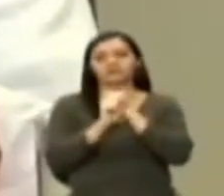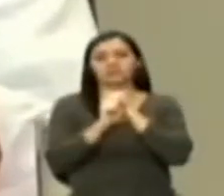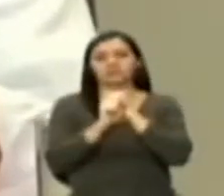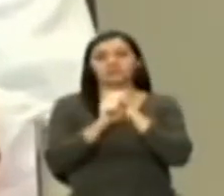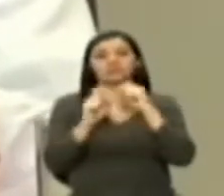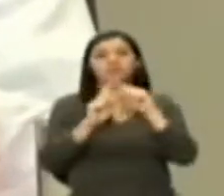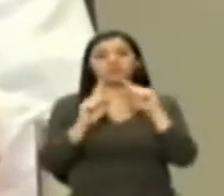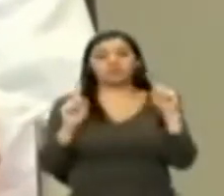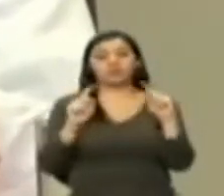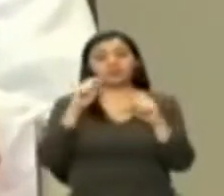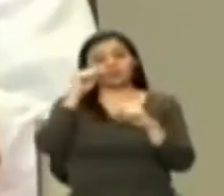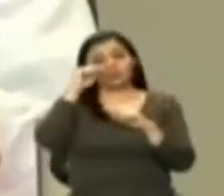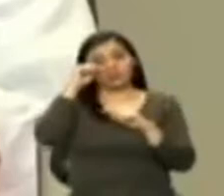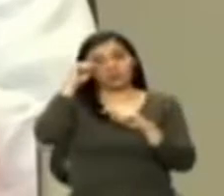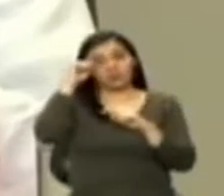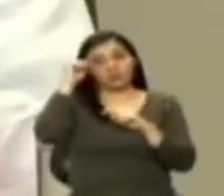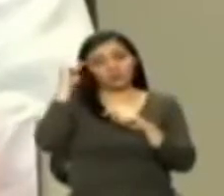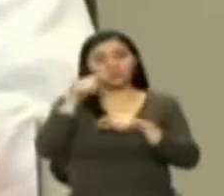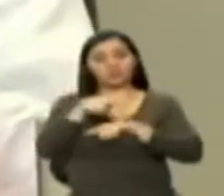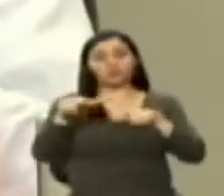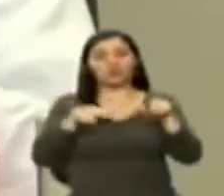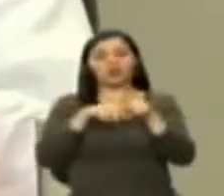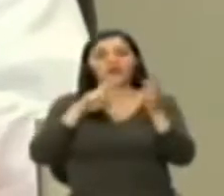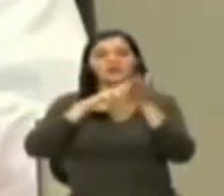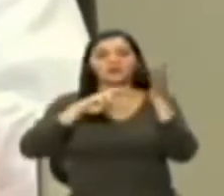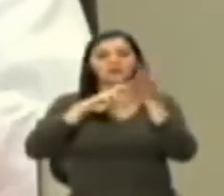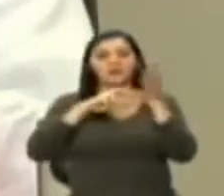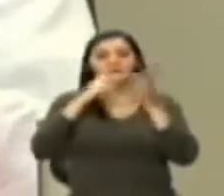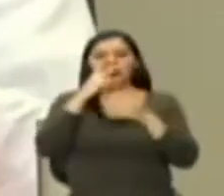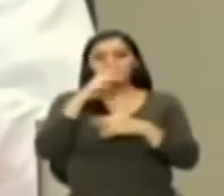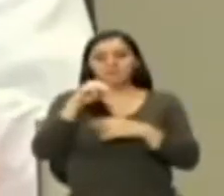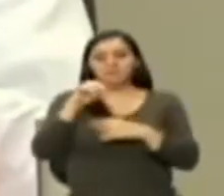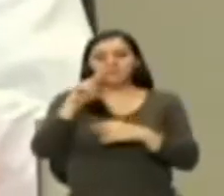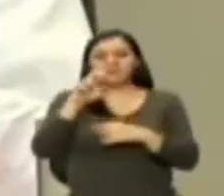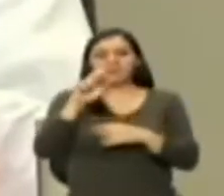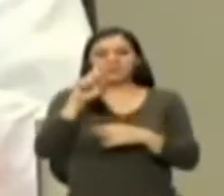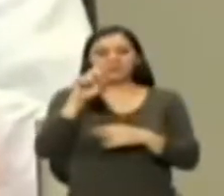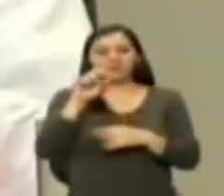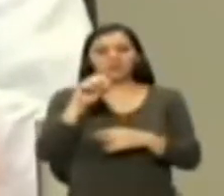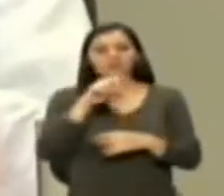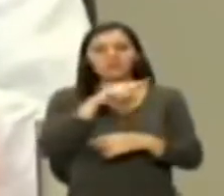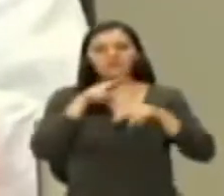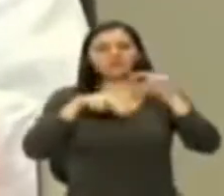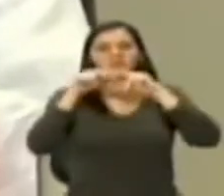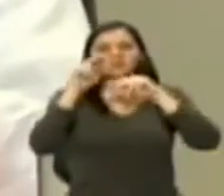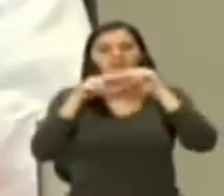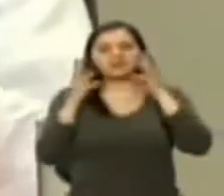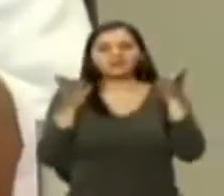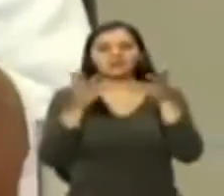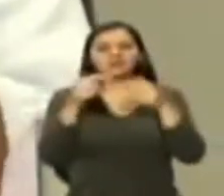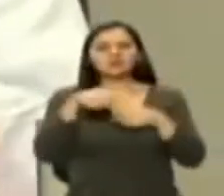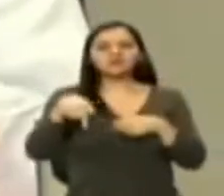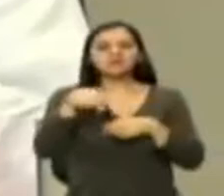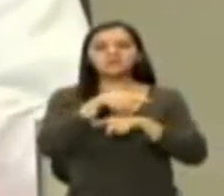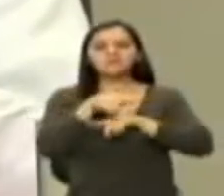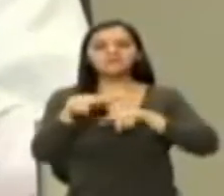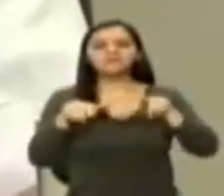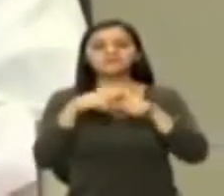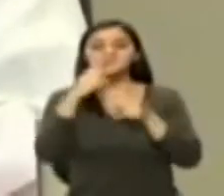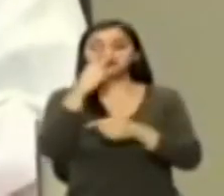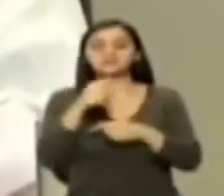como sí, y zonas mineras como Morona-Santiago, ¿no? En Mirador ya empezó la etapa de construcción de la mina, todavía no se extrae un solo gramo de